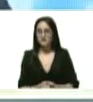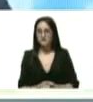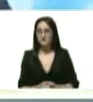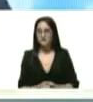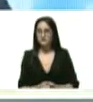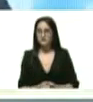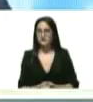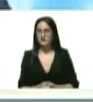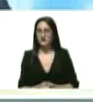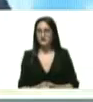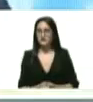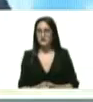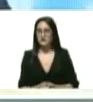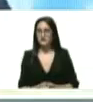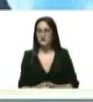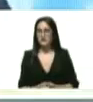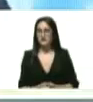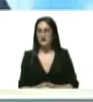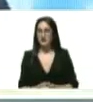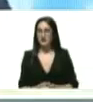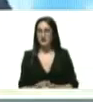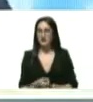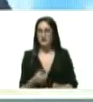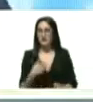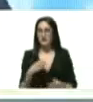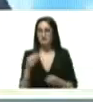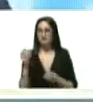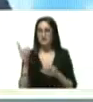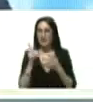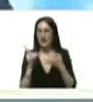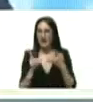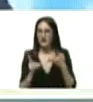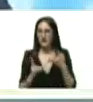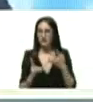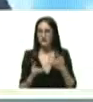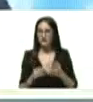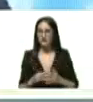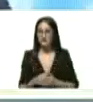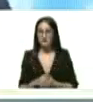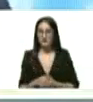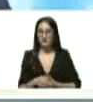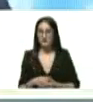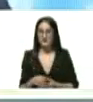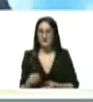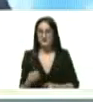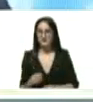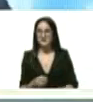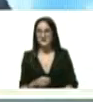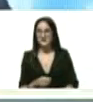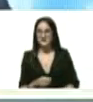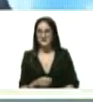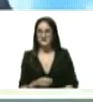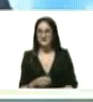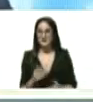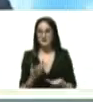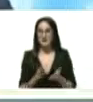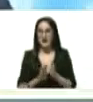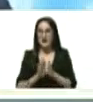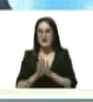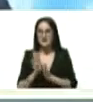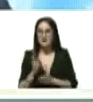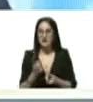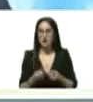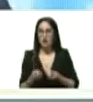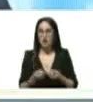Hemos estado conversando sobre los datos oficiales del crecimiento